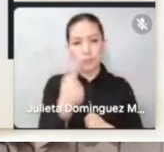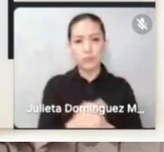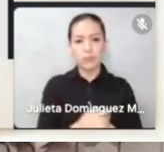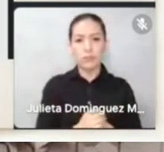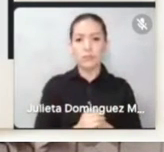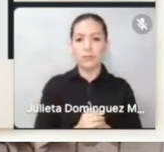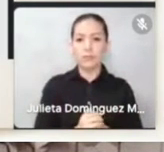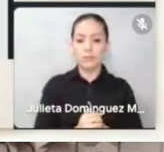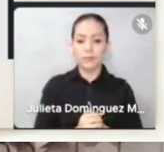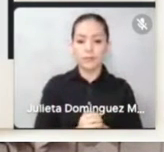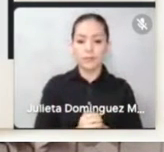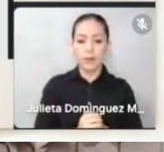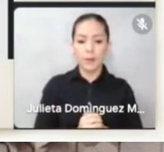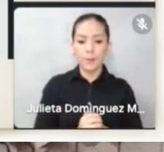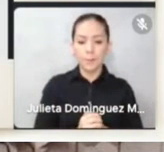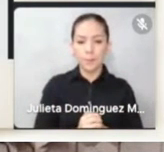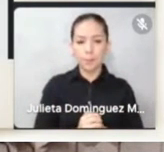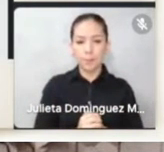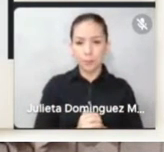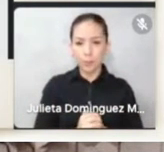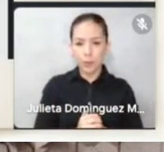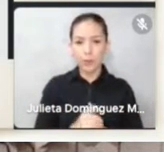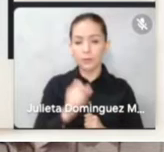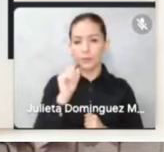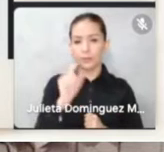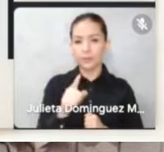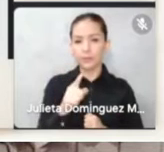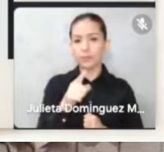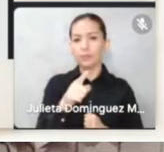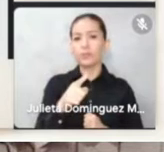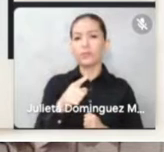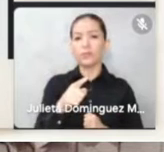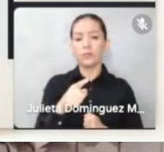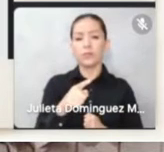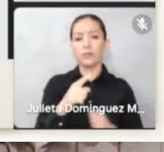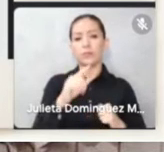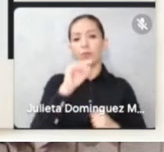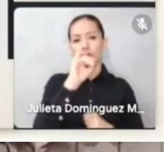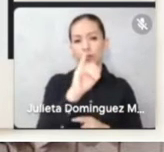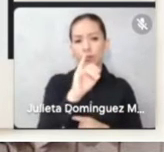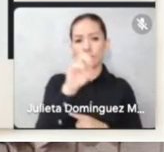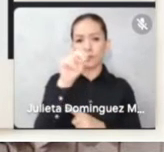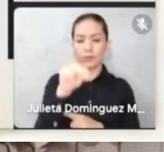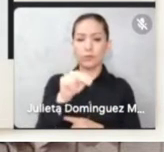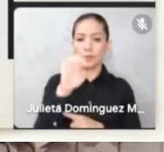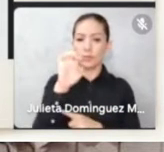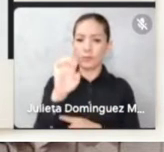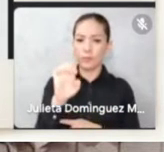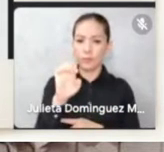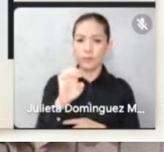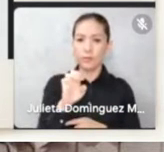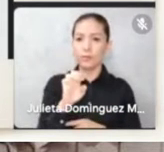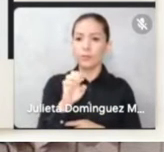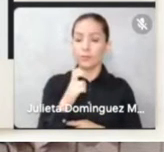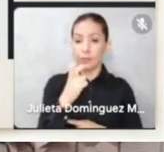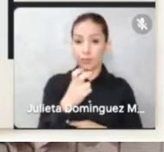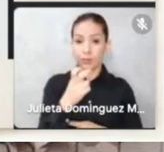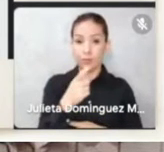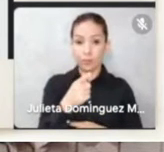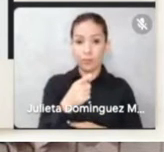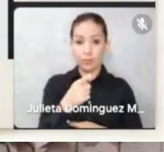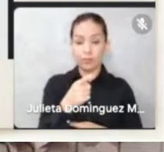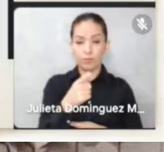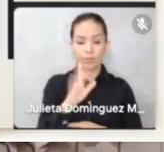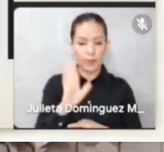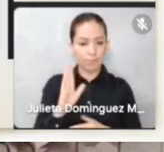presente agravio fueron denunciadas ante la Unidad Técnica de Fiscalización del Instituto Nacional Electoral, por lo que se tramitó ante